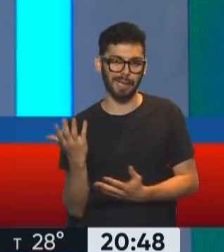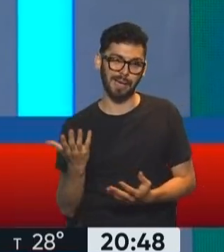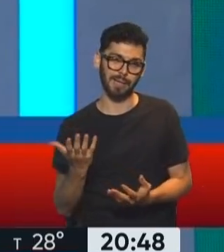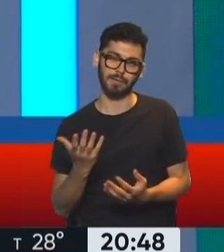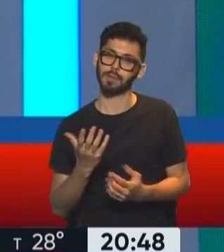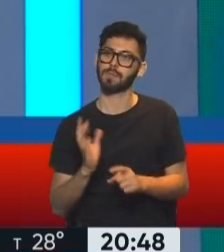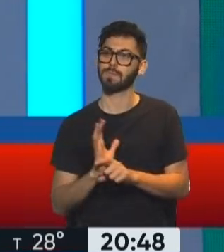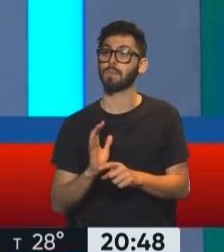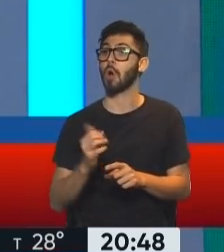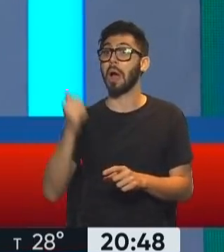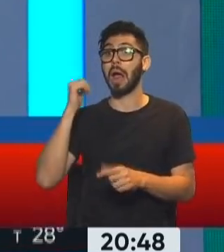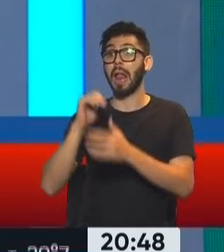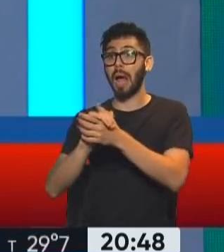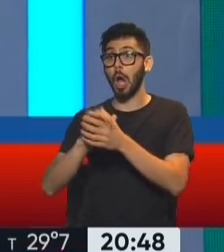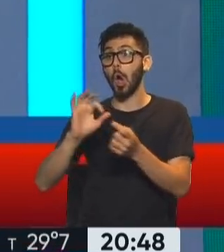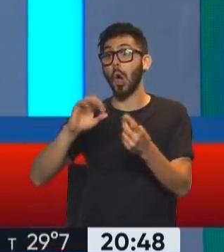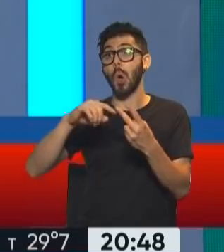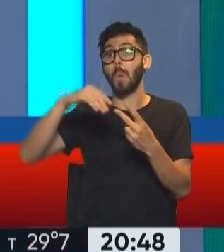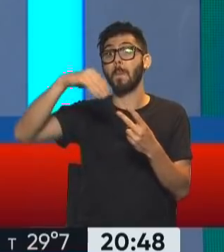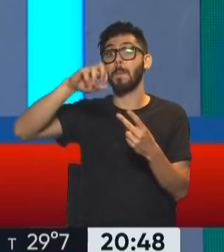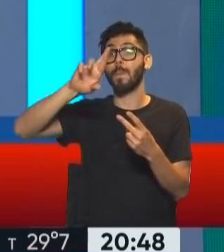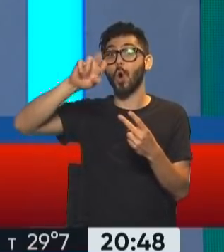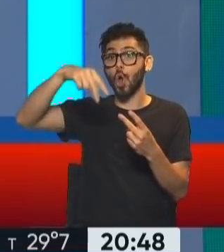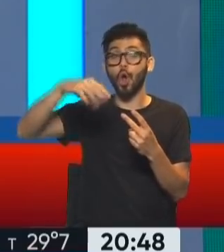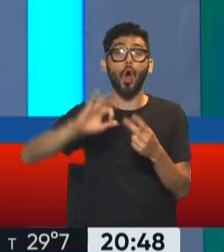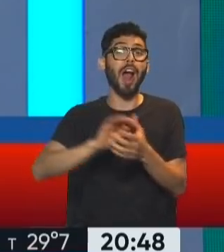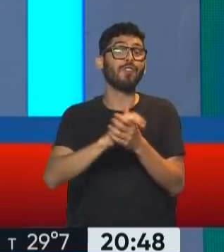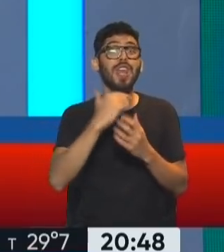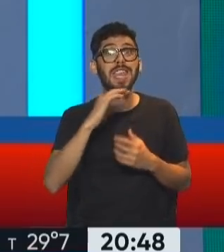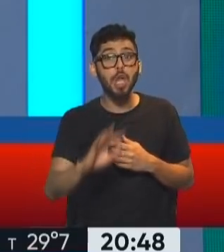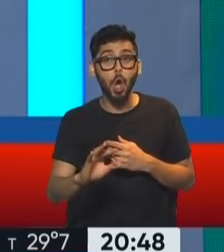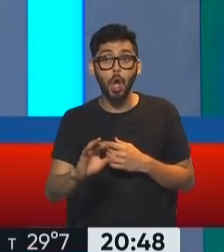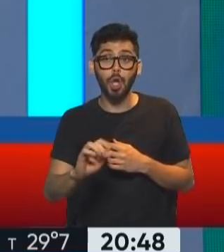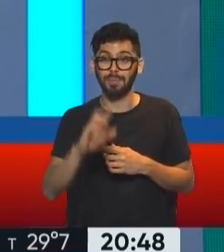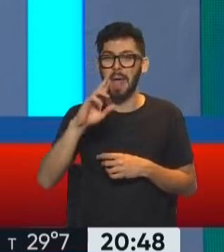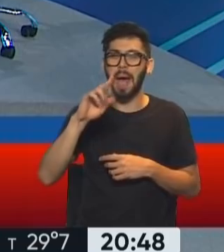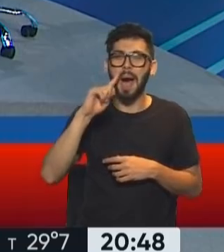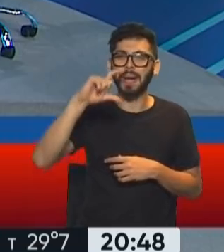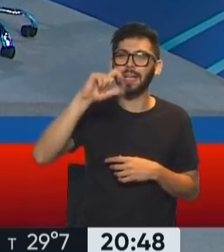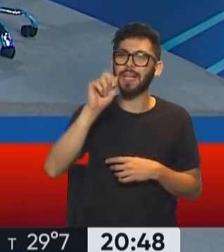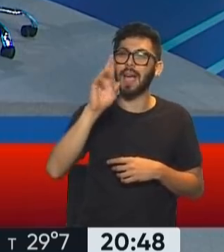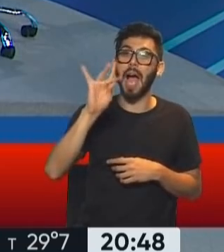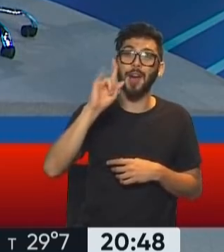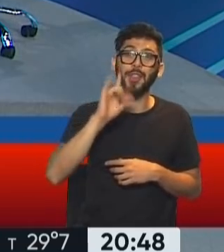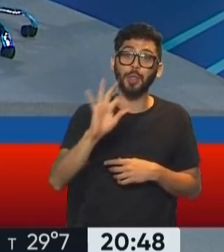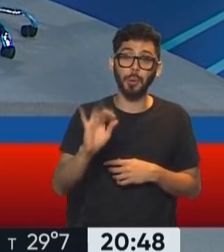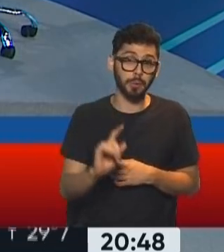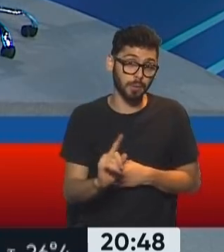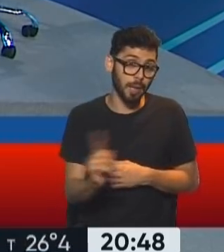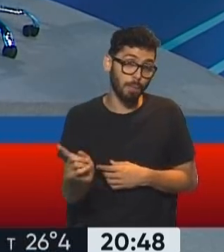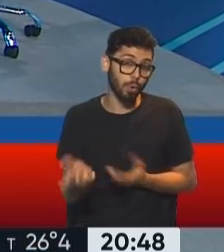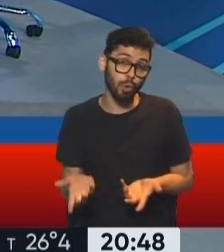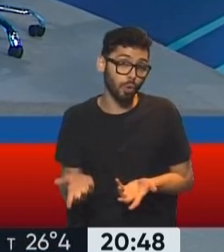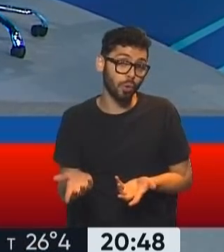radicalismo ni de Alfonsín, ni de Leopoldo Morón, ni del hijo de Alfonsín. Tampoco. Ricardo, me parece que es un